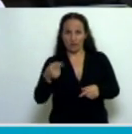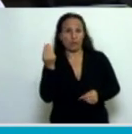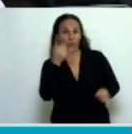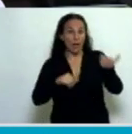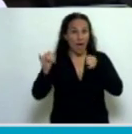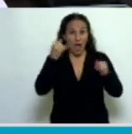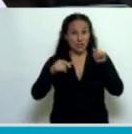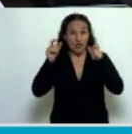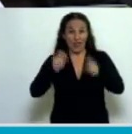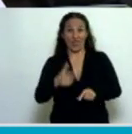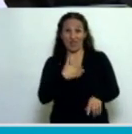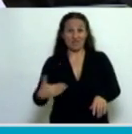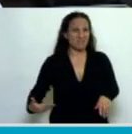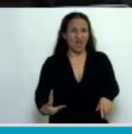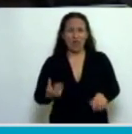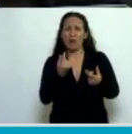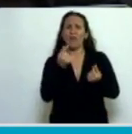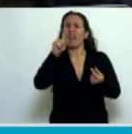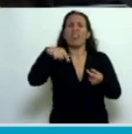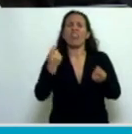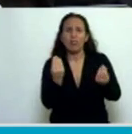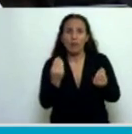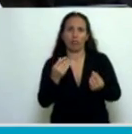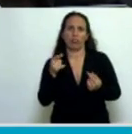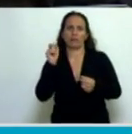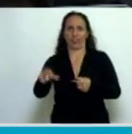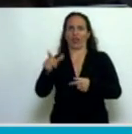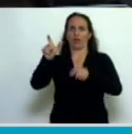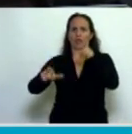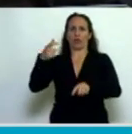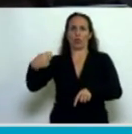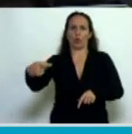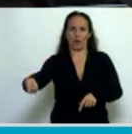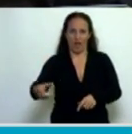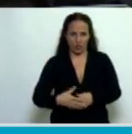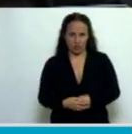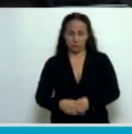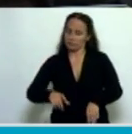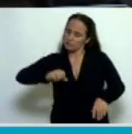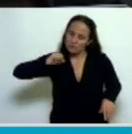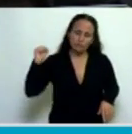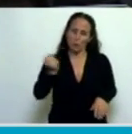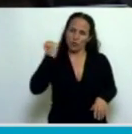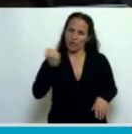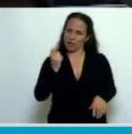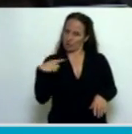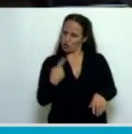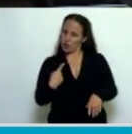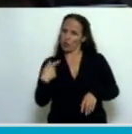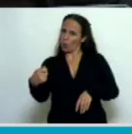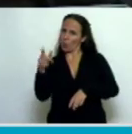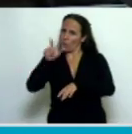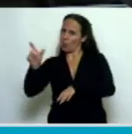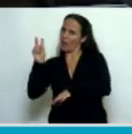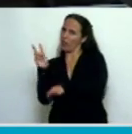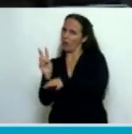el Estado son fondos de los jubilados. Entonces sería muy importante que nosotros cuidemos a los jubilados,